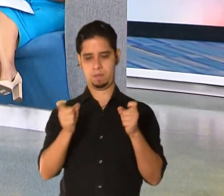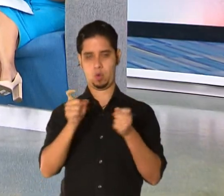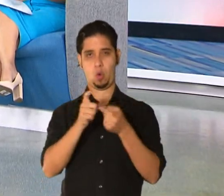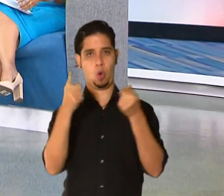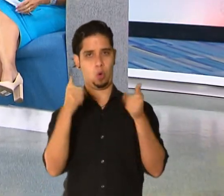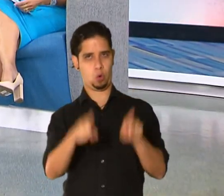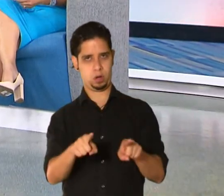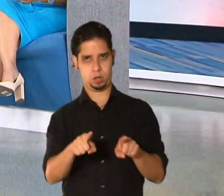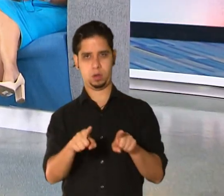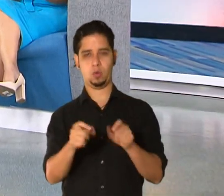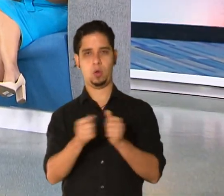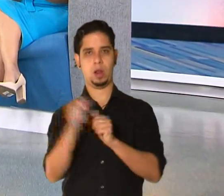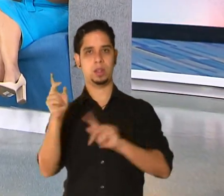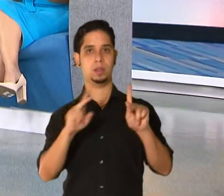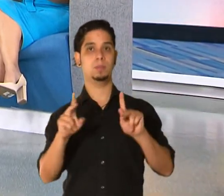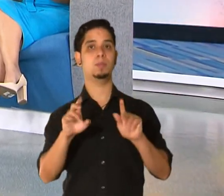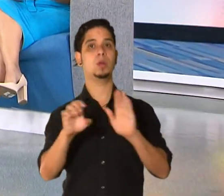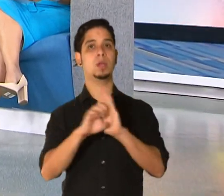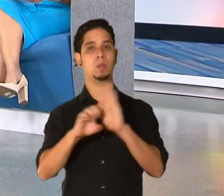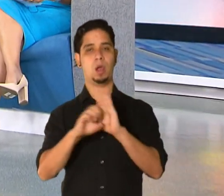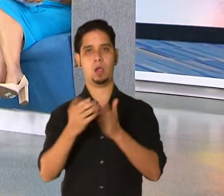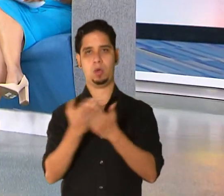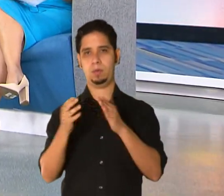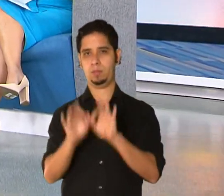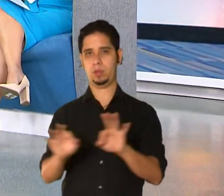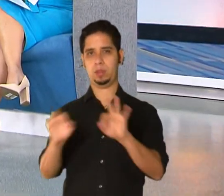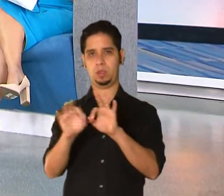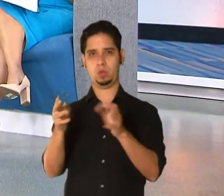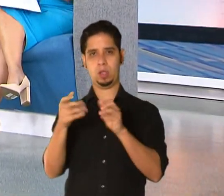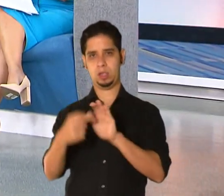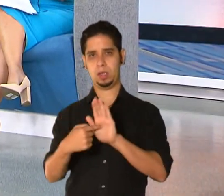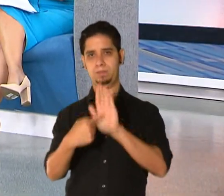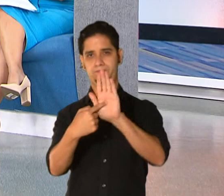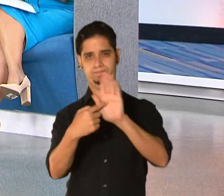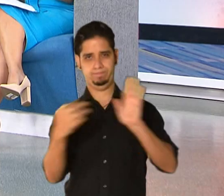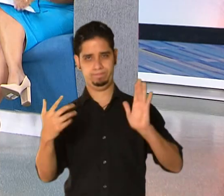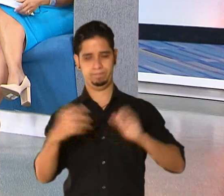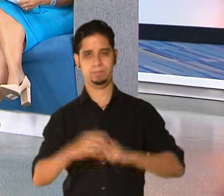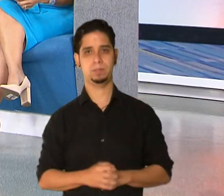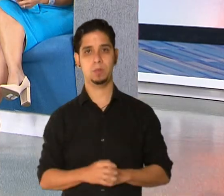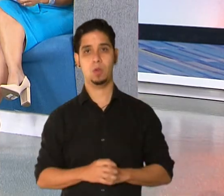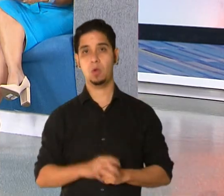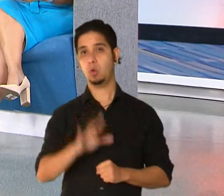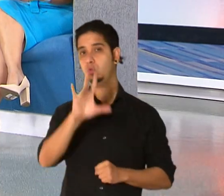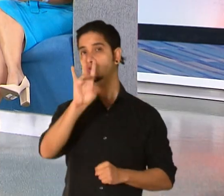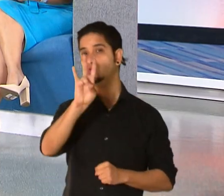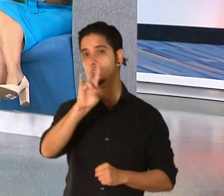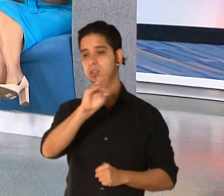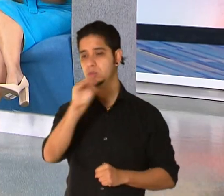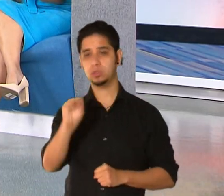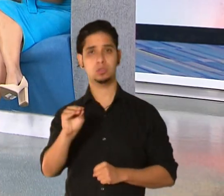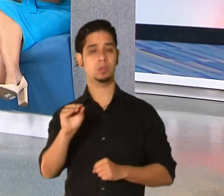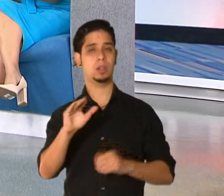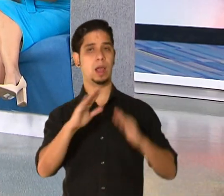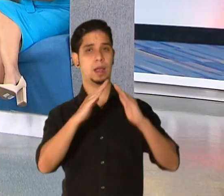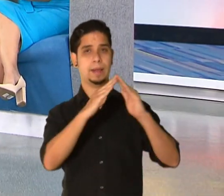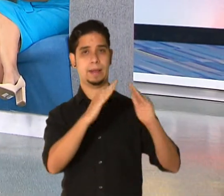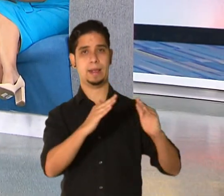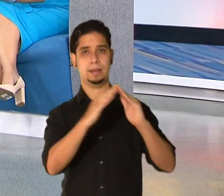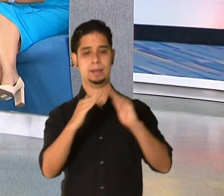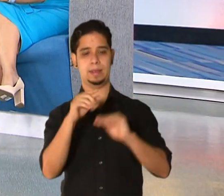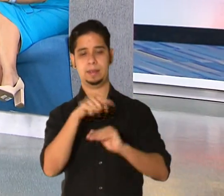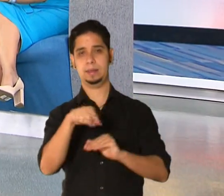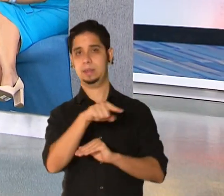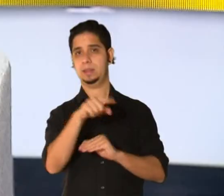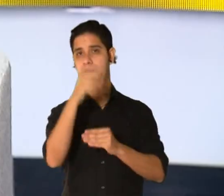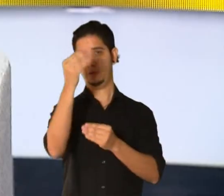población, ¿no? Por ejemplo, hay un dato muy importante que quería mencionar, que en un 7% de las viviendas indicaron que